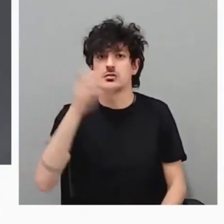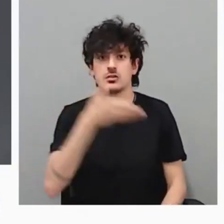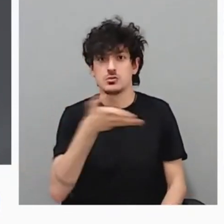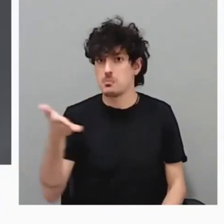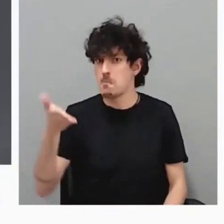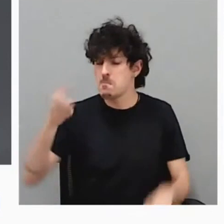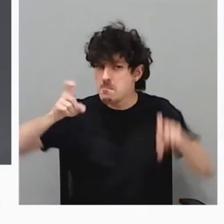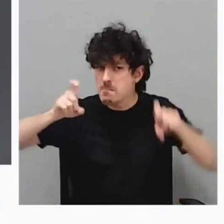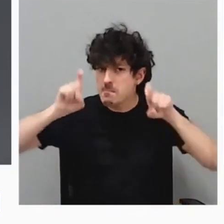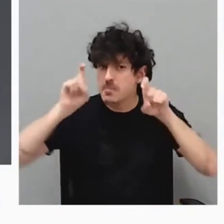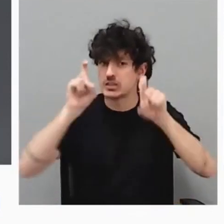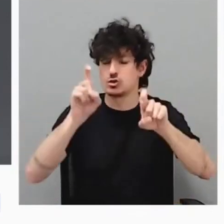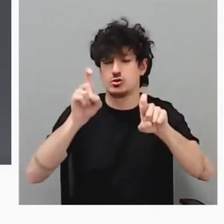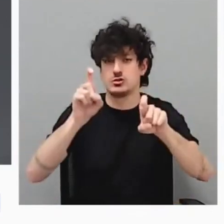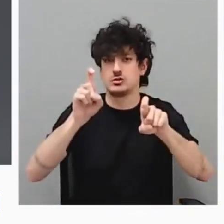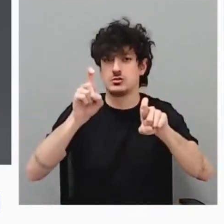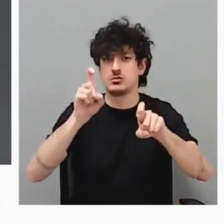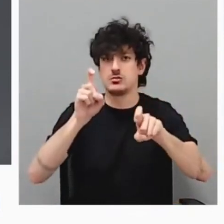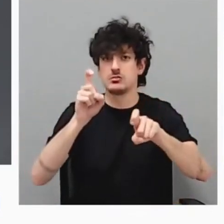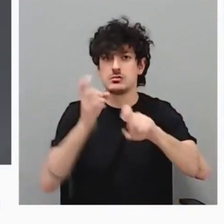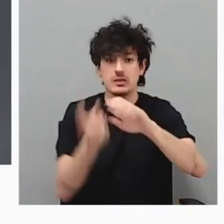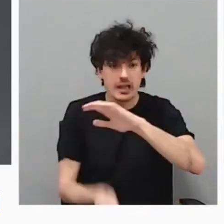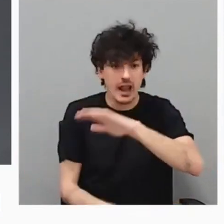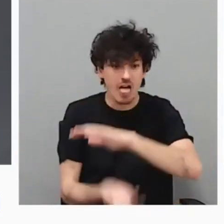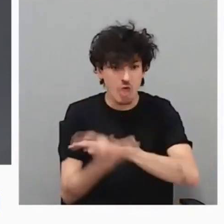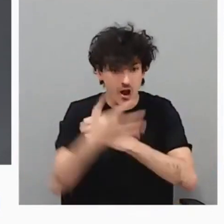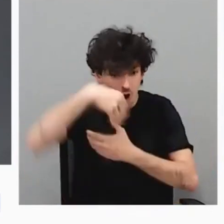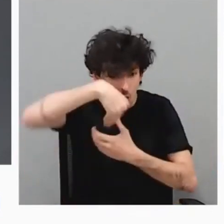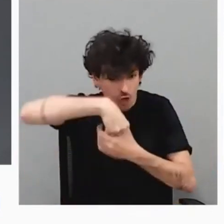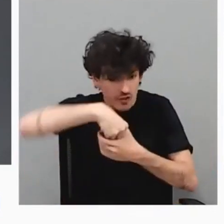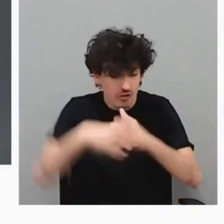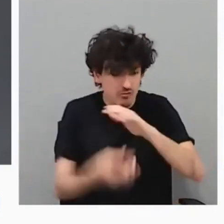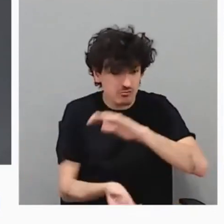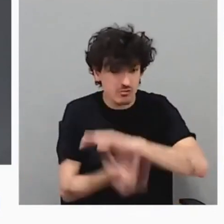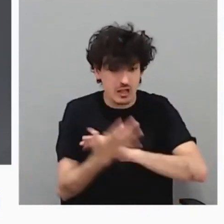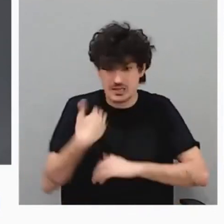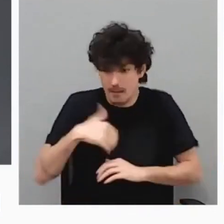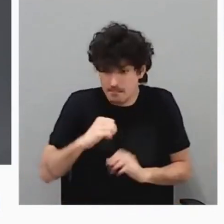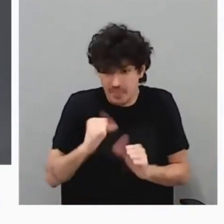que son creadores propios de contenido, ya empiezan a crear.